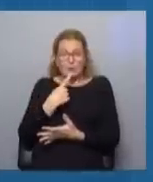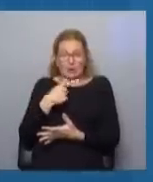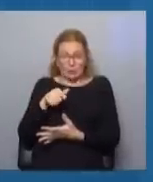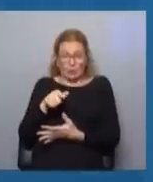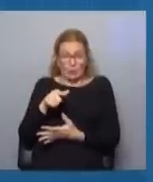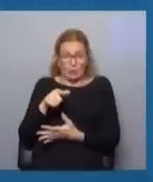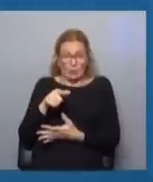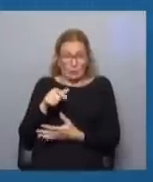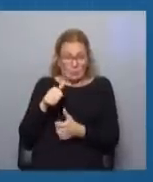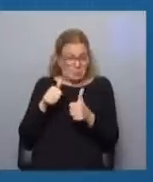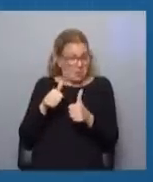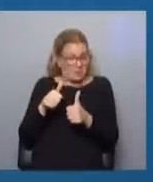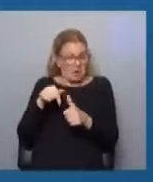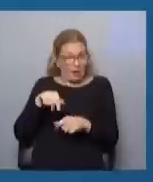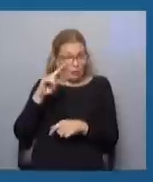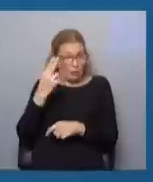bien